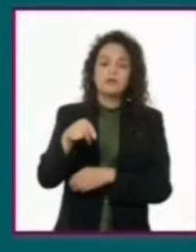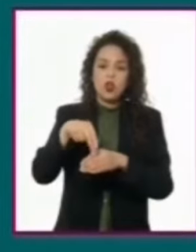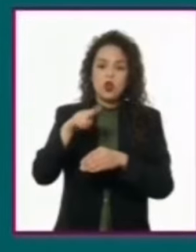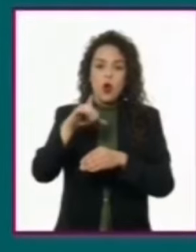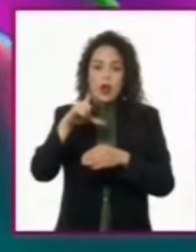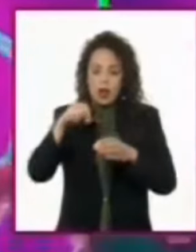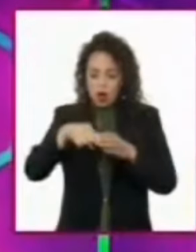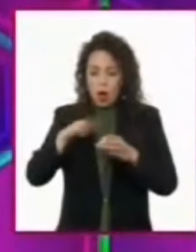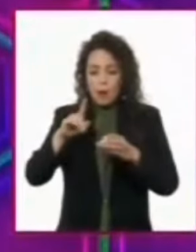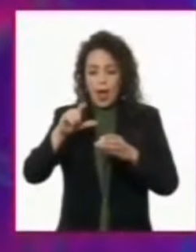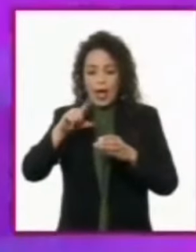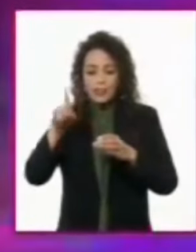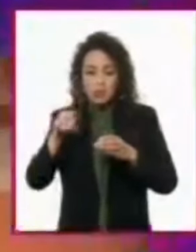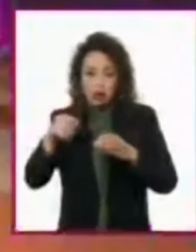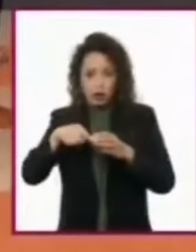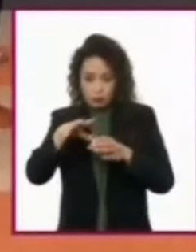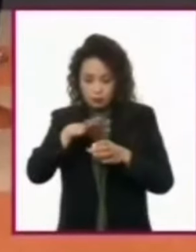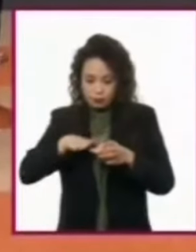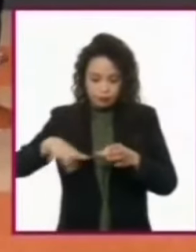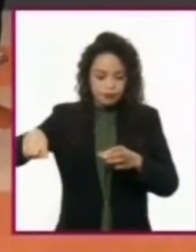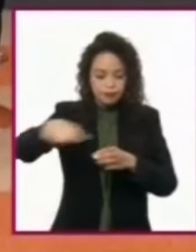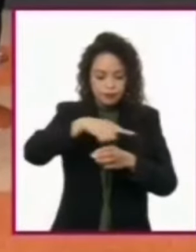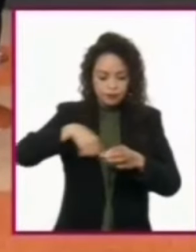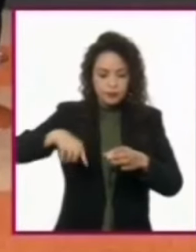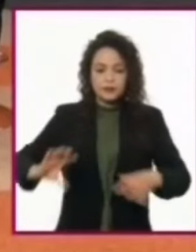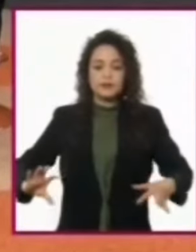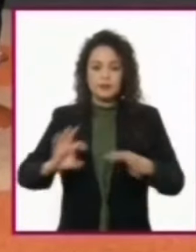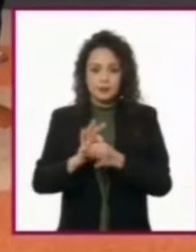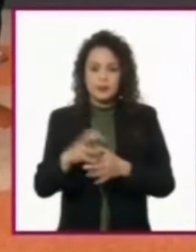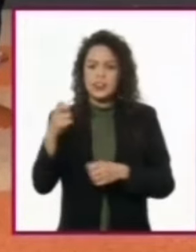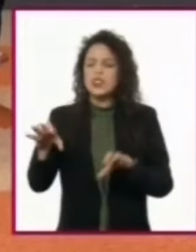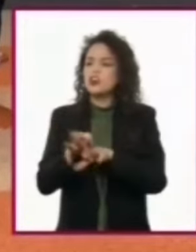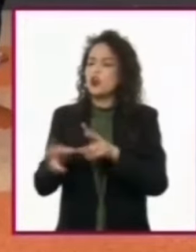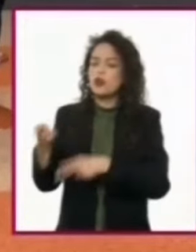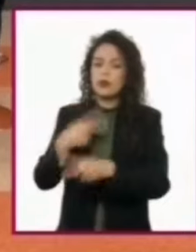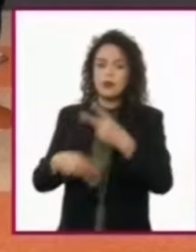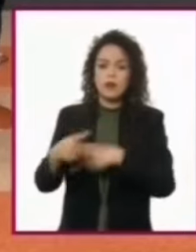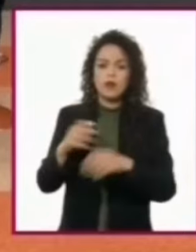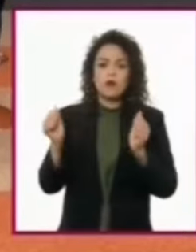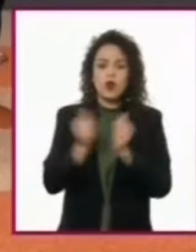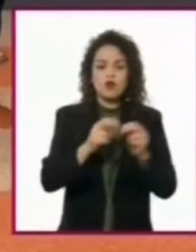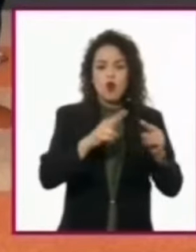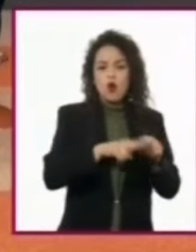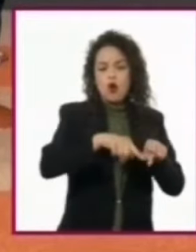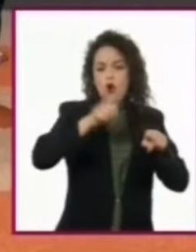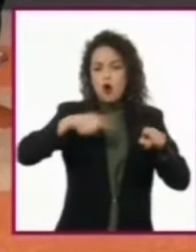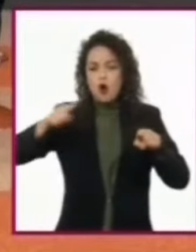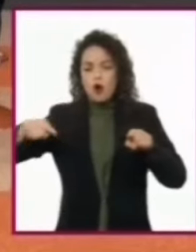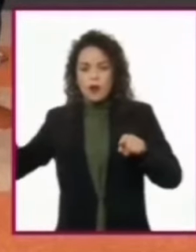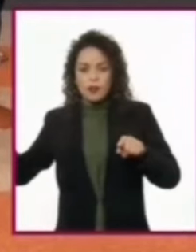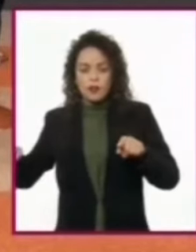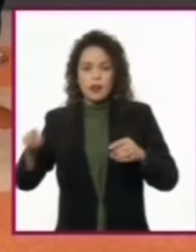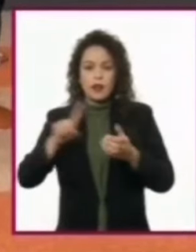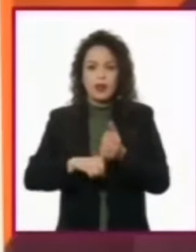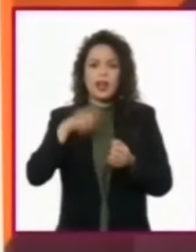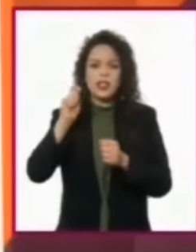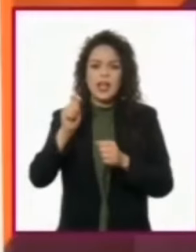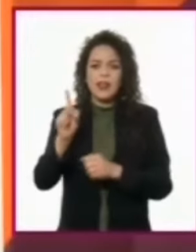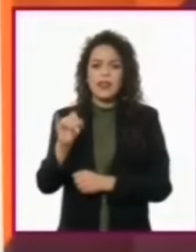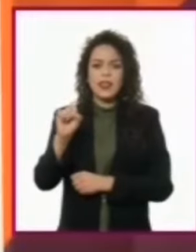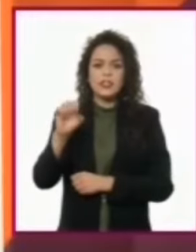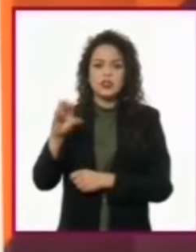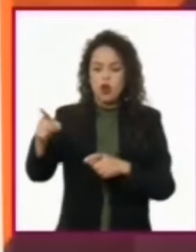los brazos espirales se hayan formado como resultado de ondas que barren al disco galáctico.